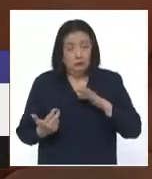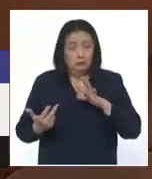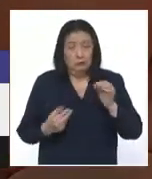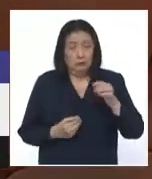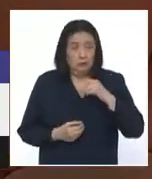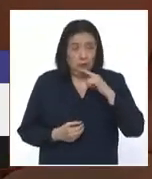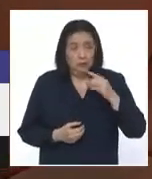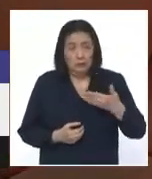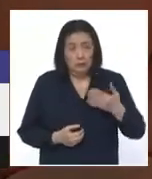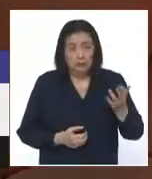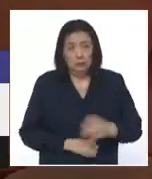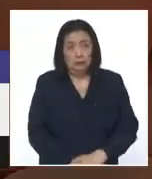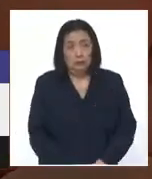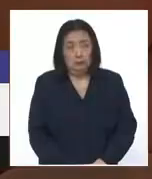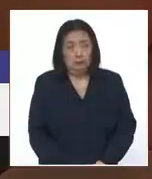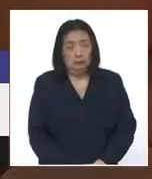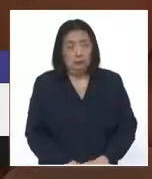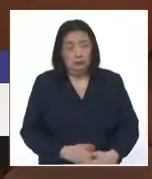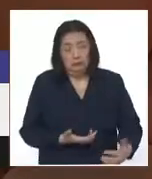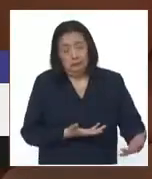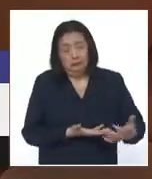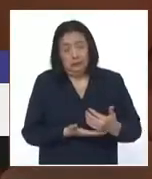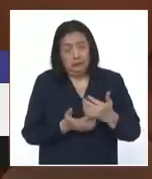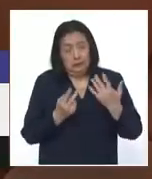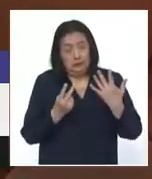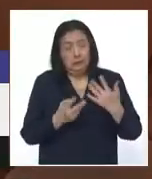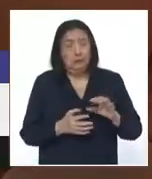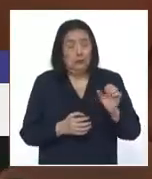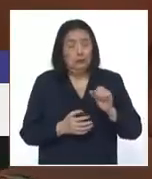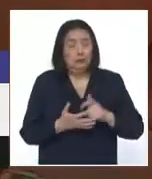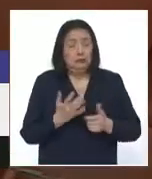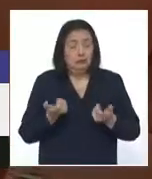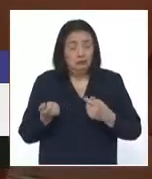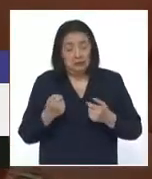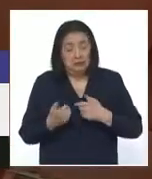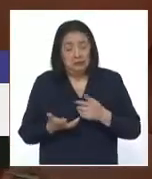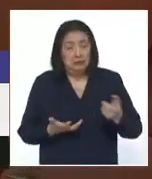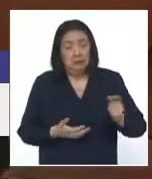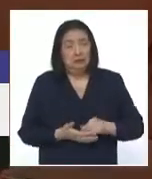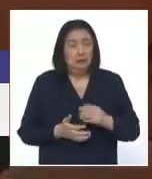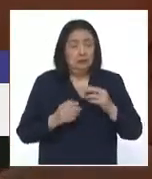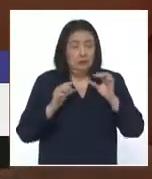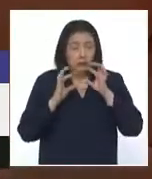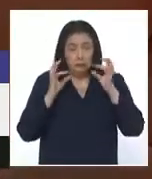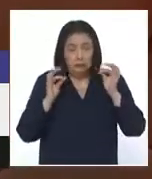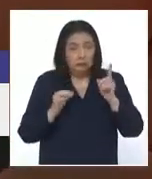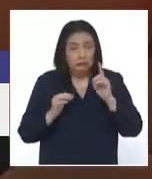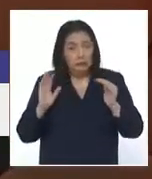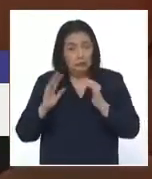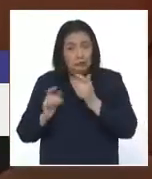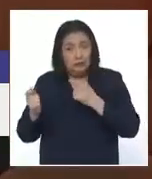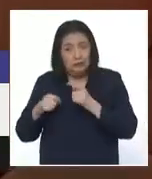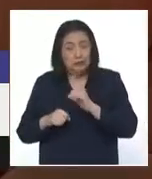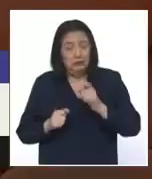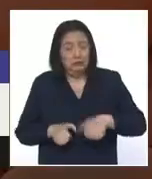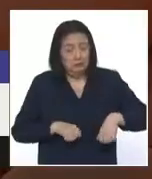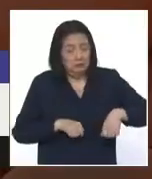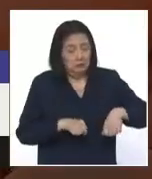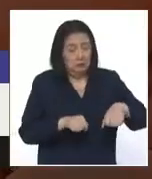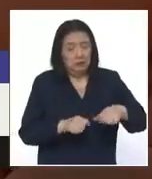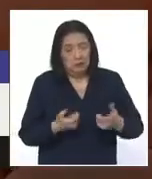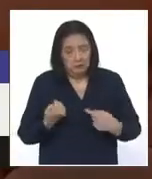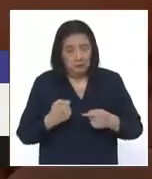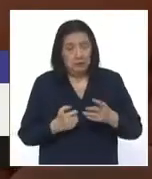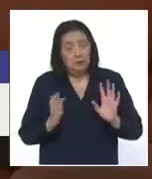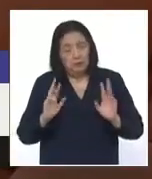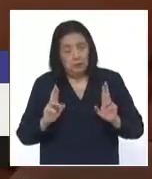señora. Recauda 7 soles diarios de este carrito de golosinas. Ni siquiera es una bodega, es un carrito de golosinas.